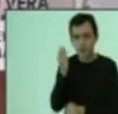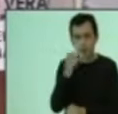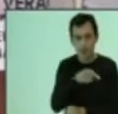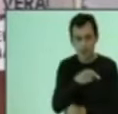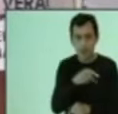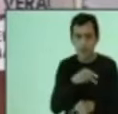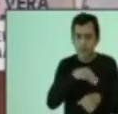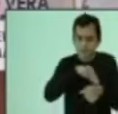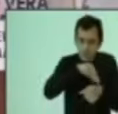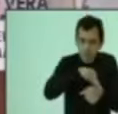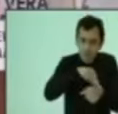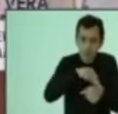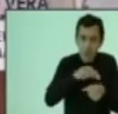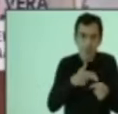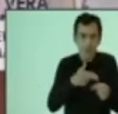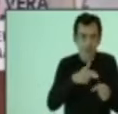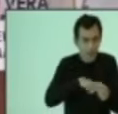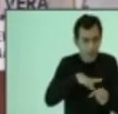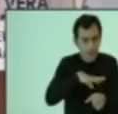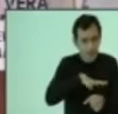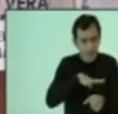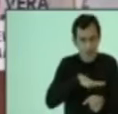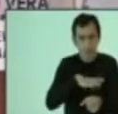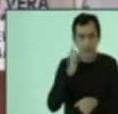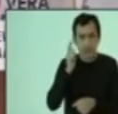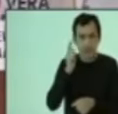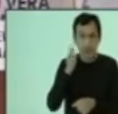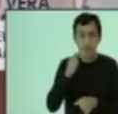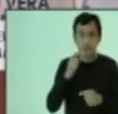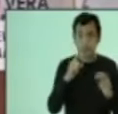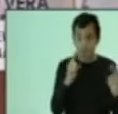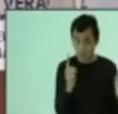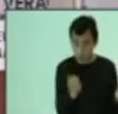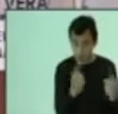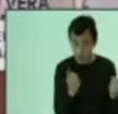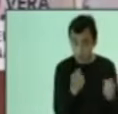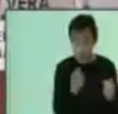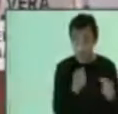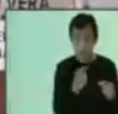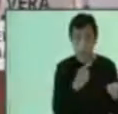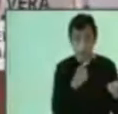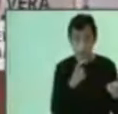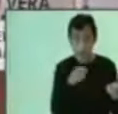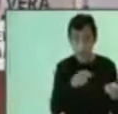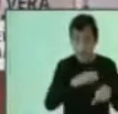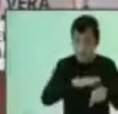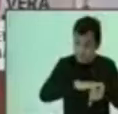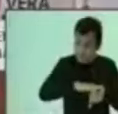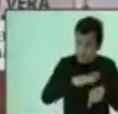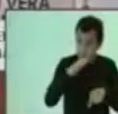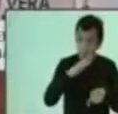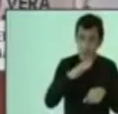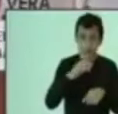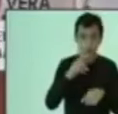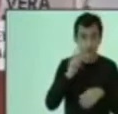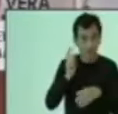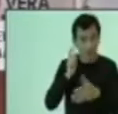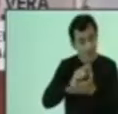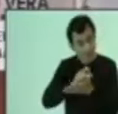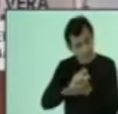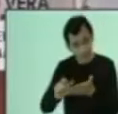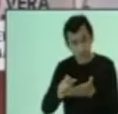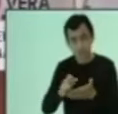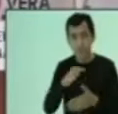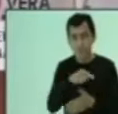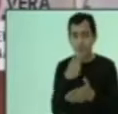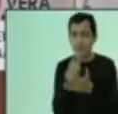las medidas correspondientes. Queremos gestionar una ambulancia más para las localidades rurales, esto que ayude a